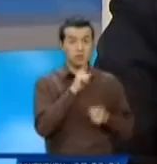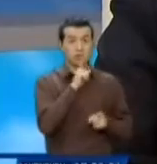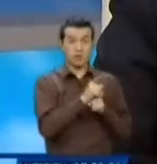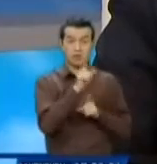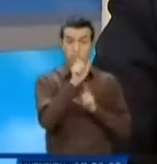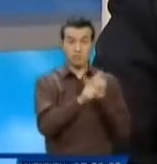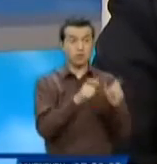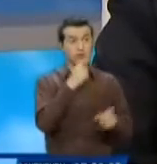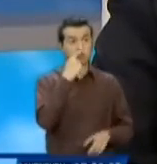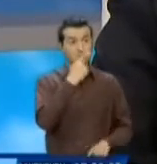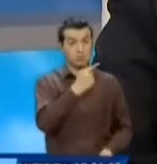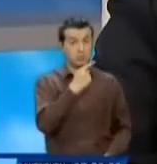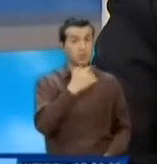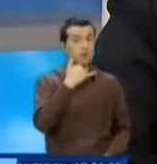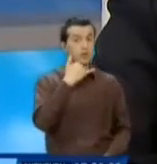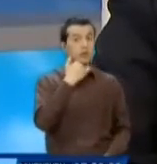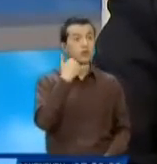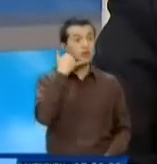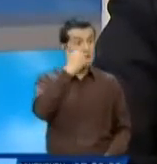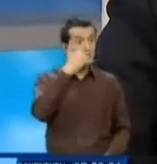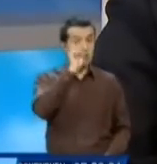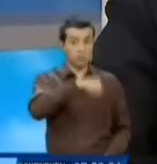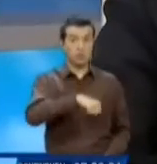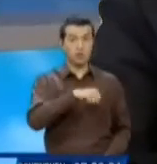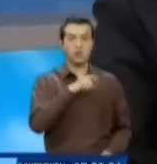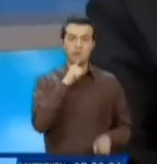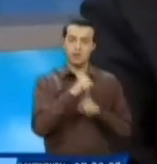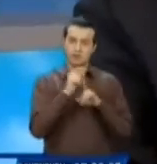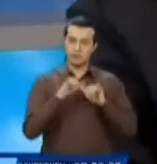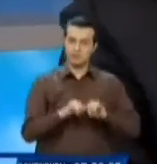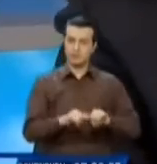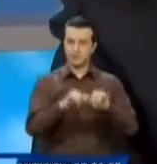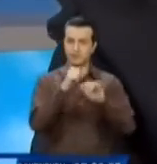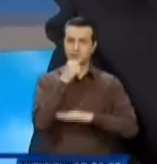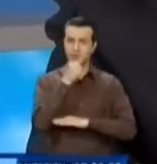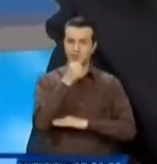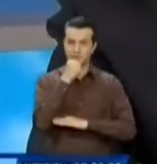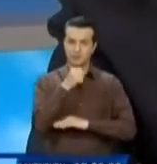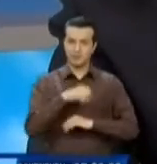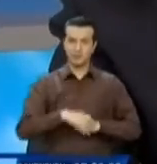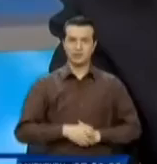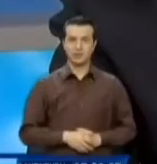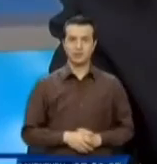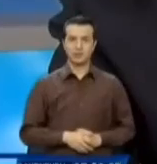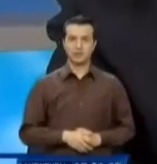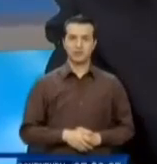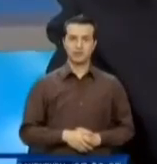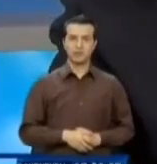interesados pues ya lo pueden llamar a Virgilio. Nosotros continuamos con Pensamiento Crítico.